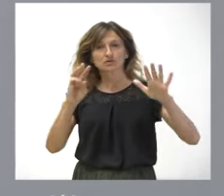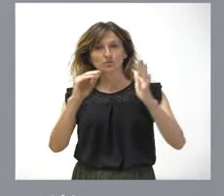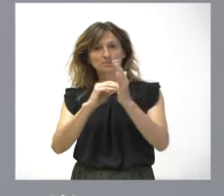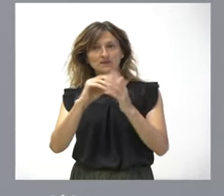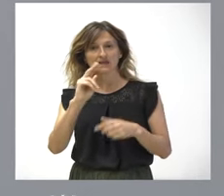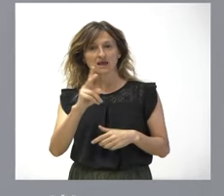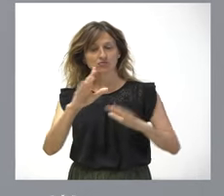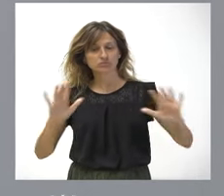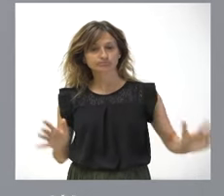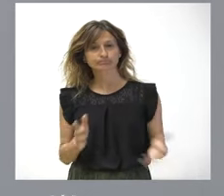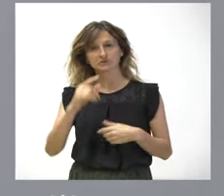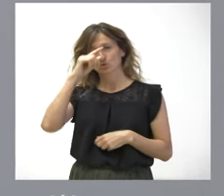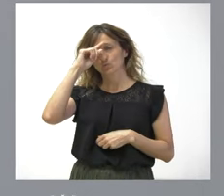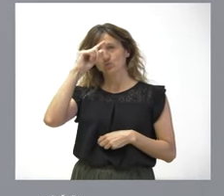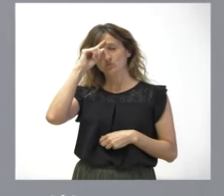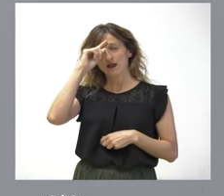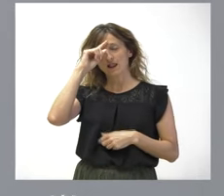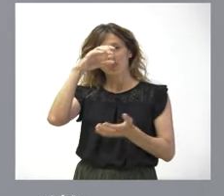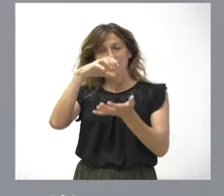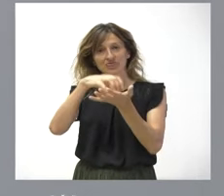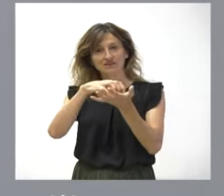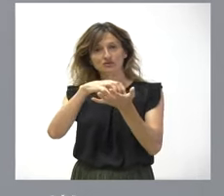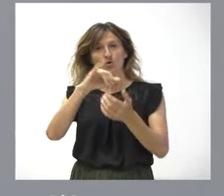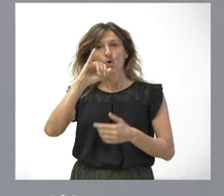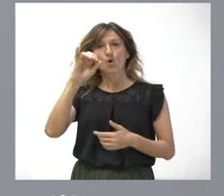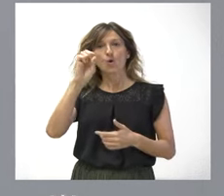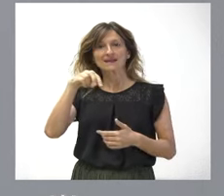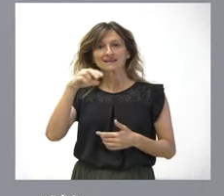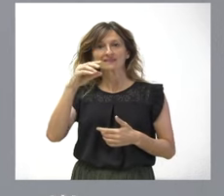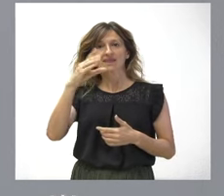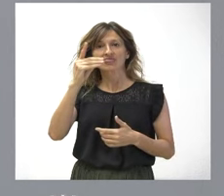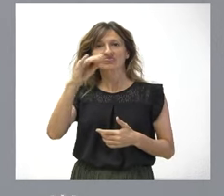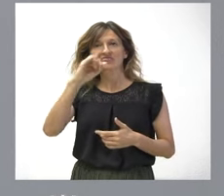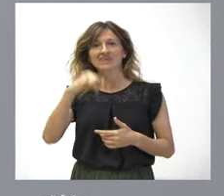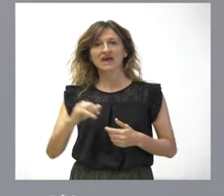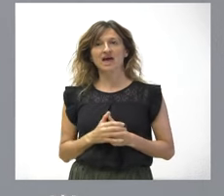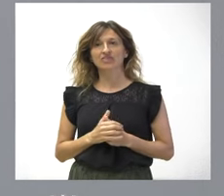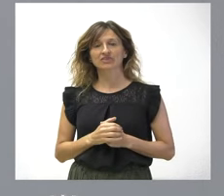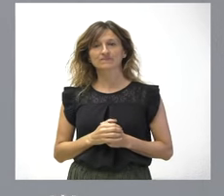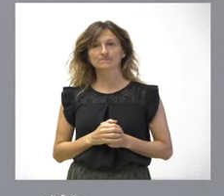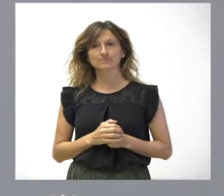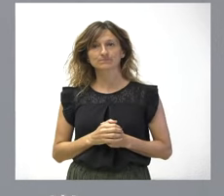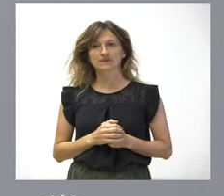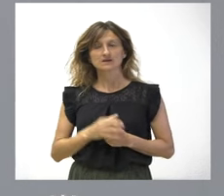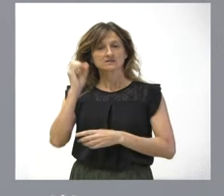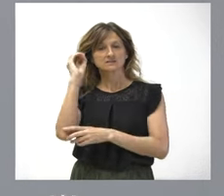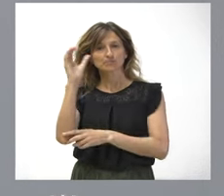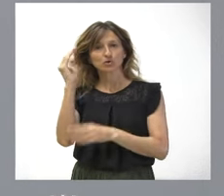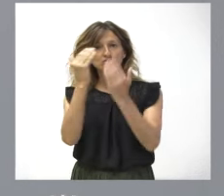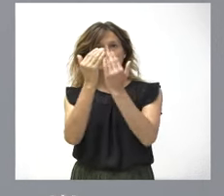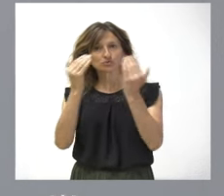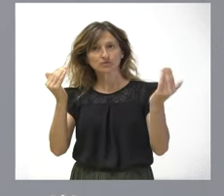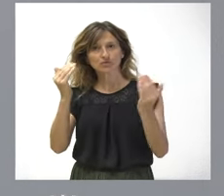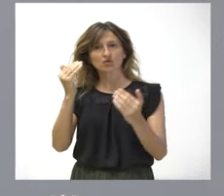a través de la fundación centro etnográfico Joaquín d Díaz Perdón Joaquín Díaz incluye simposios exposiciones actividades